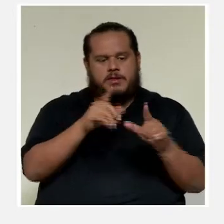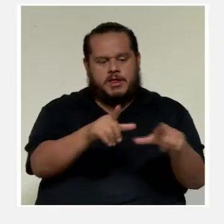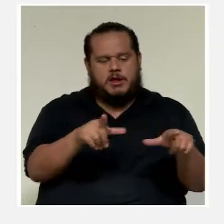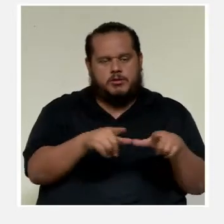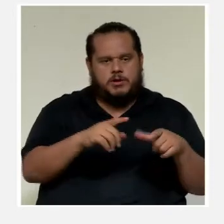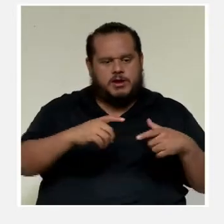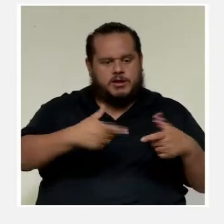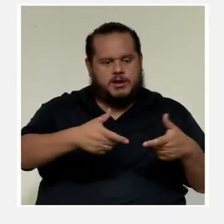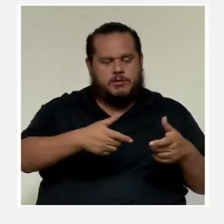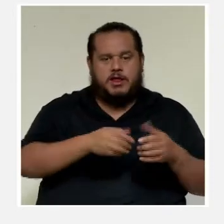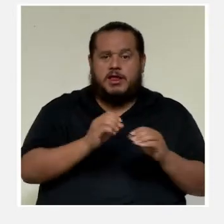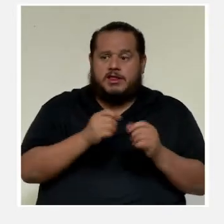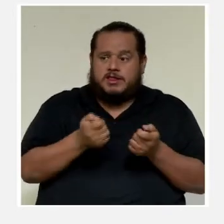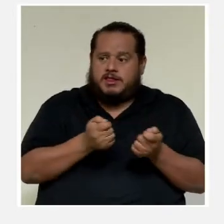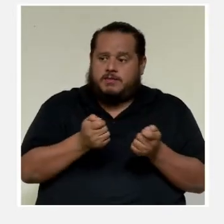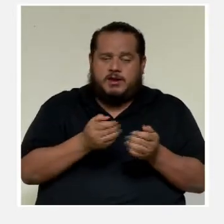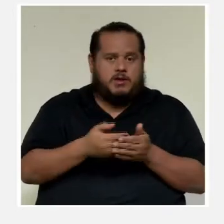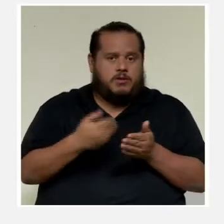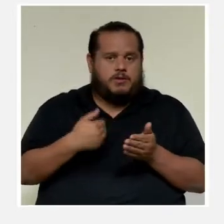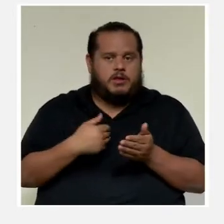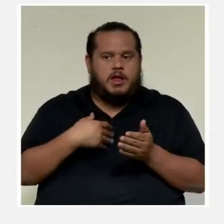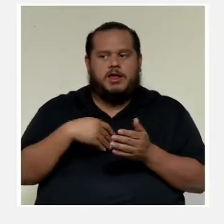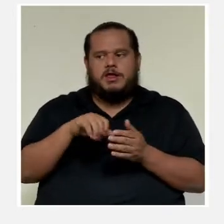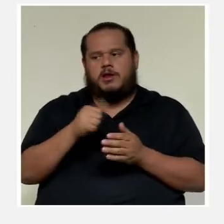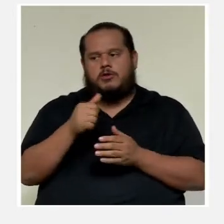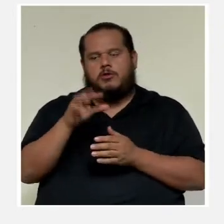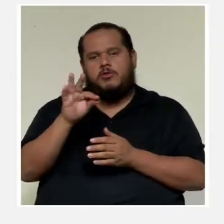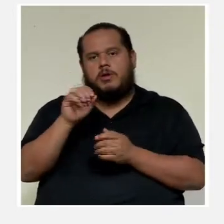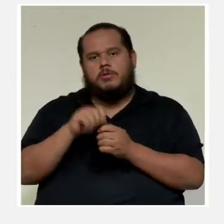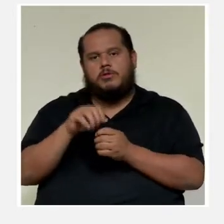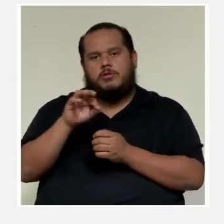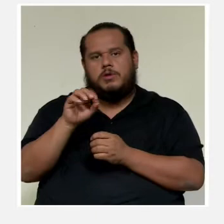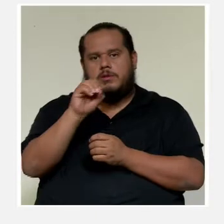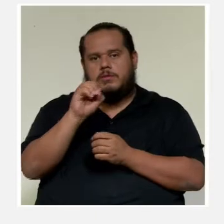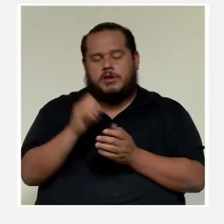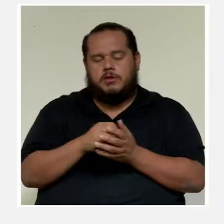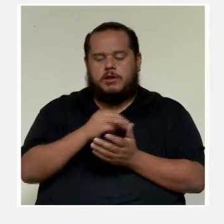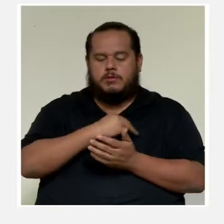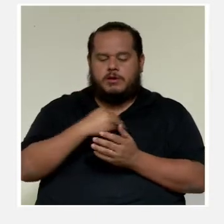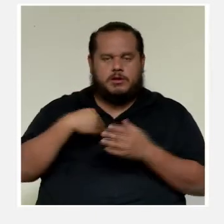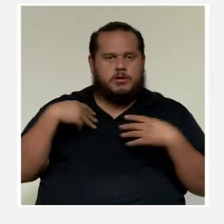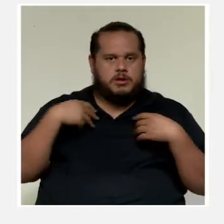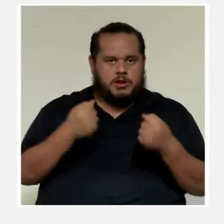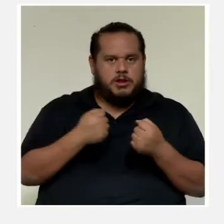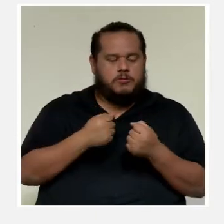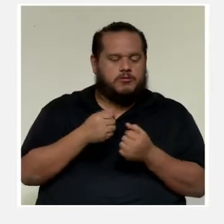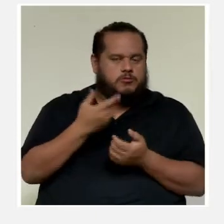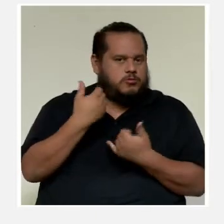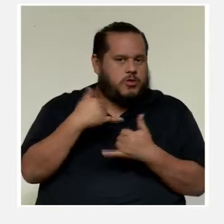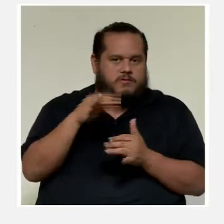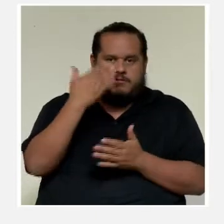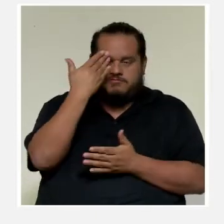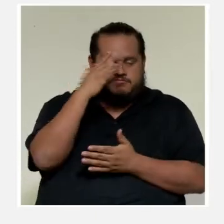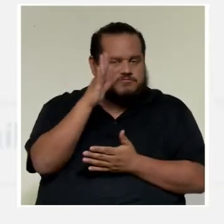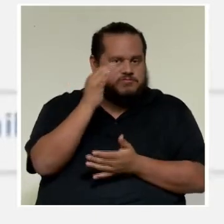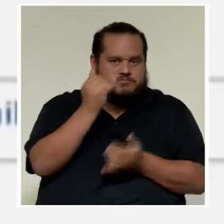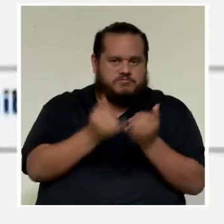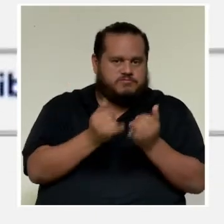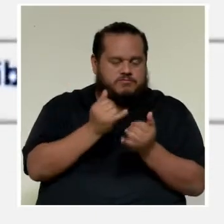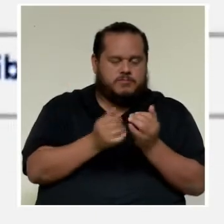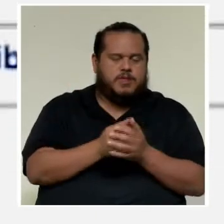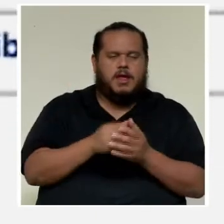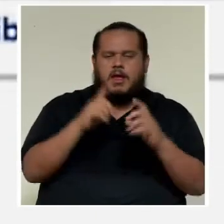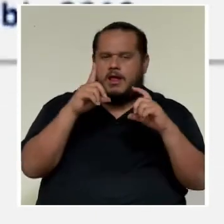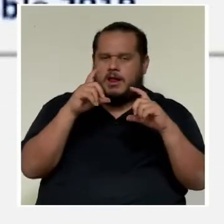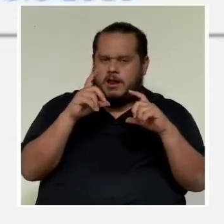sin manejo previo, y sobre el restante 9,9% el Ministerio de Salud desconoce su destino final. La